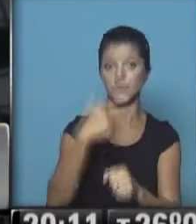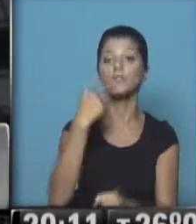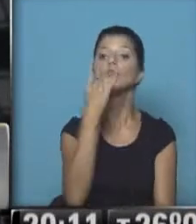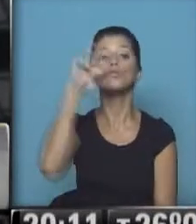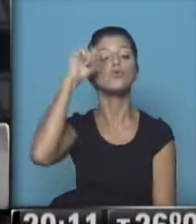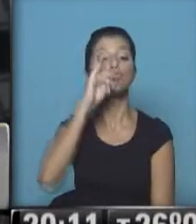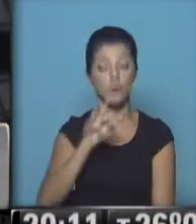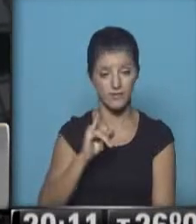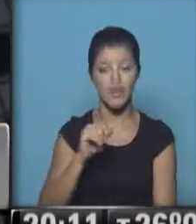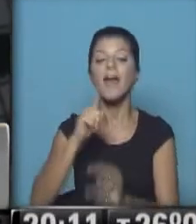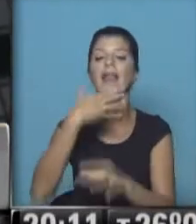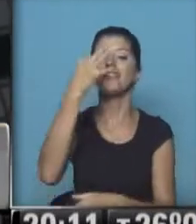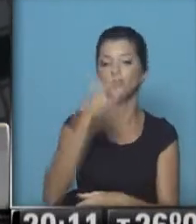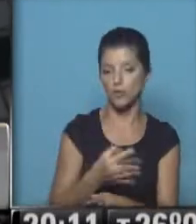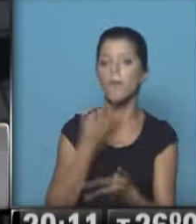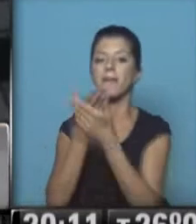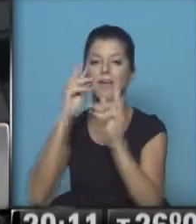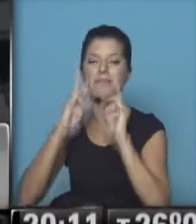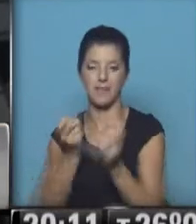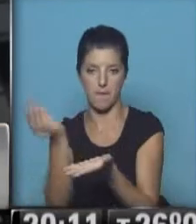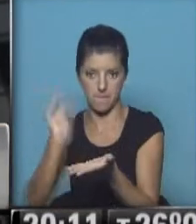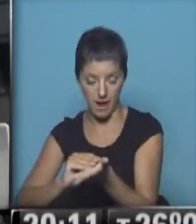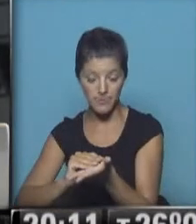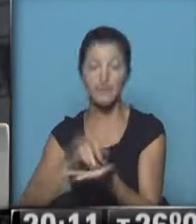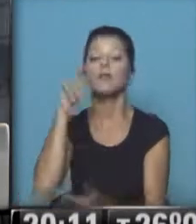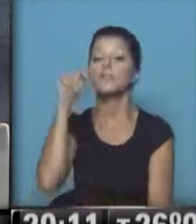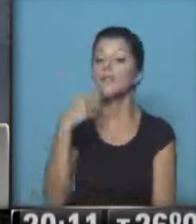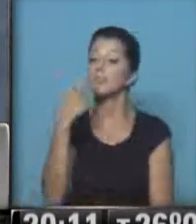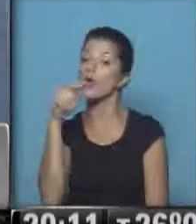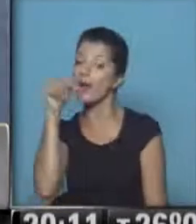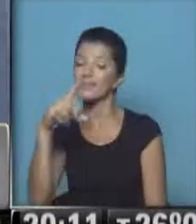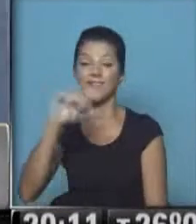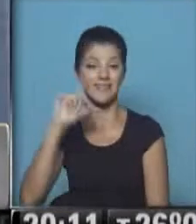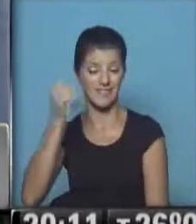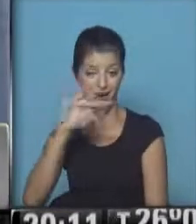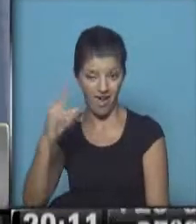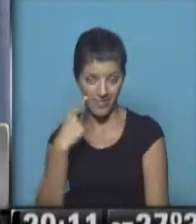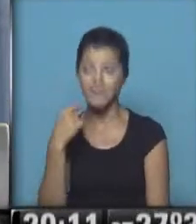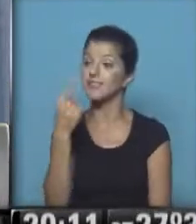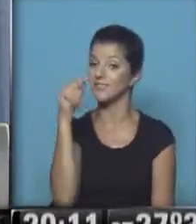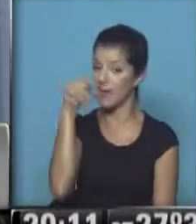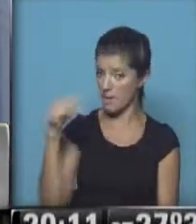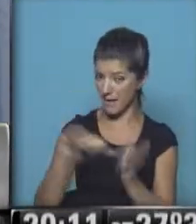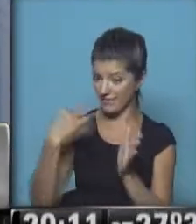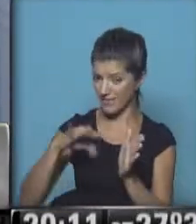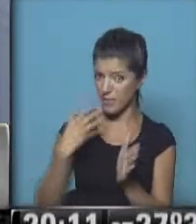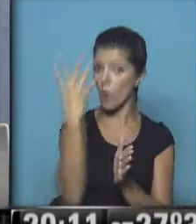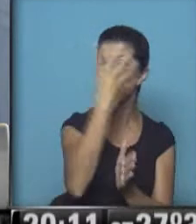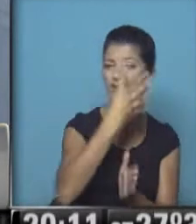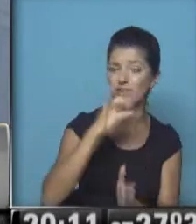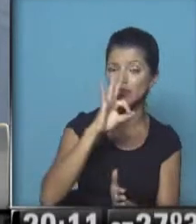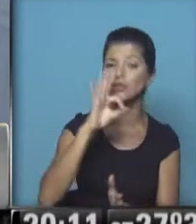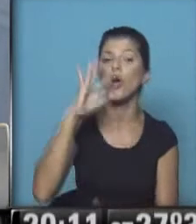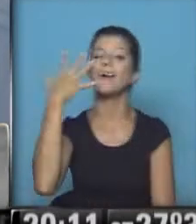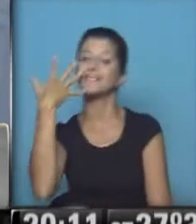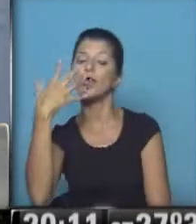fallo. El gobierno adelantó que el Estado rechazará el dictamen del CIADI, que establece que el país deberá pagar 405